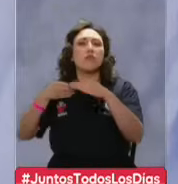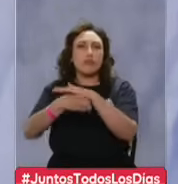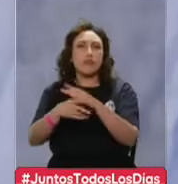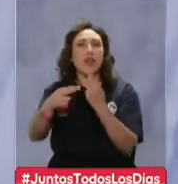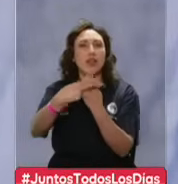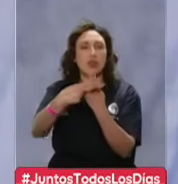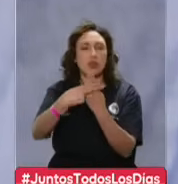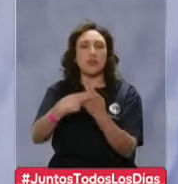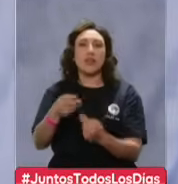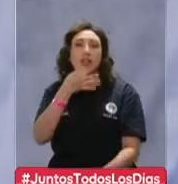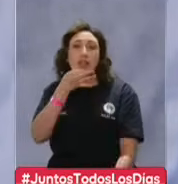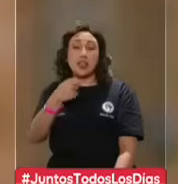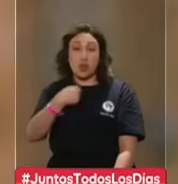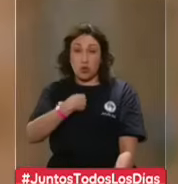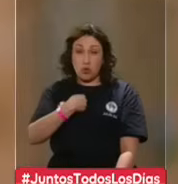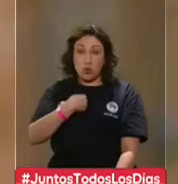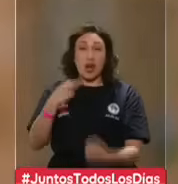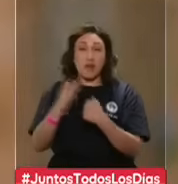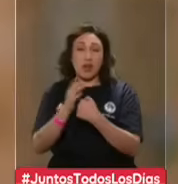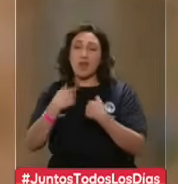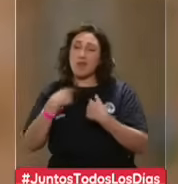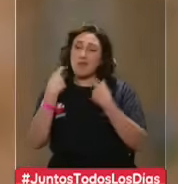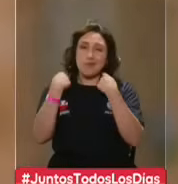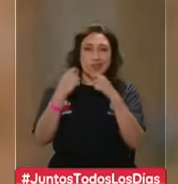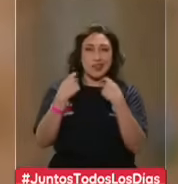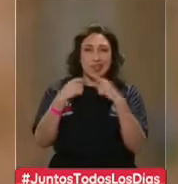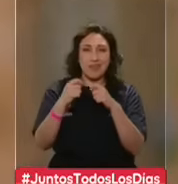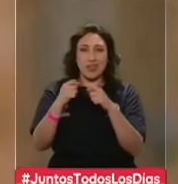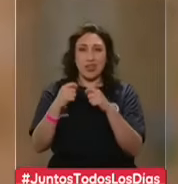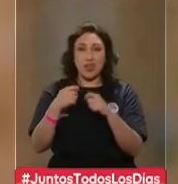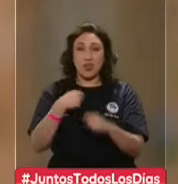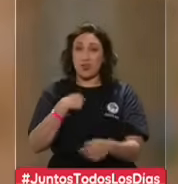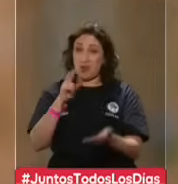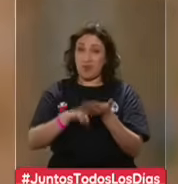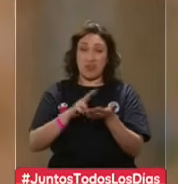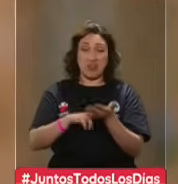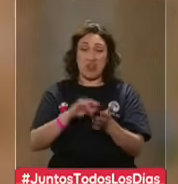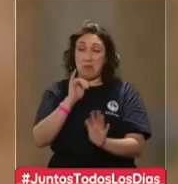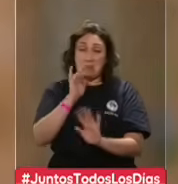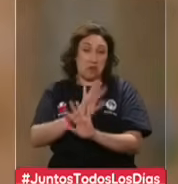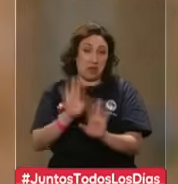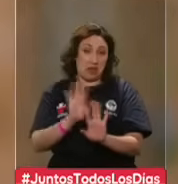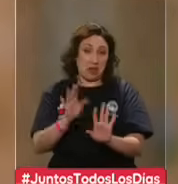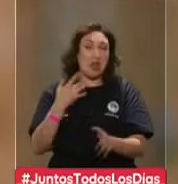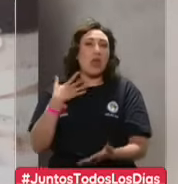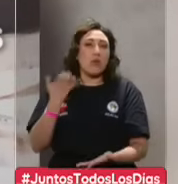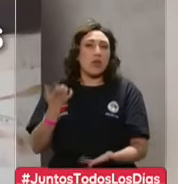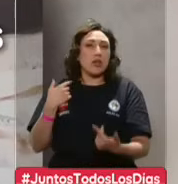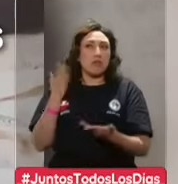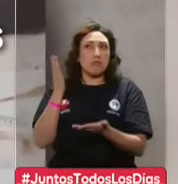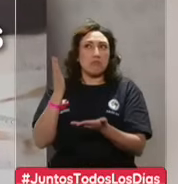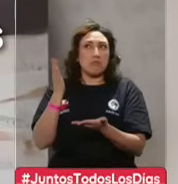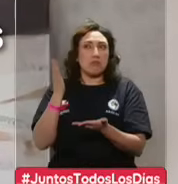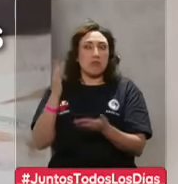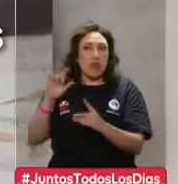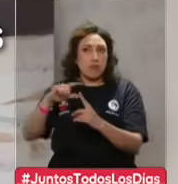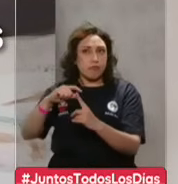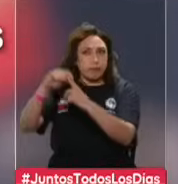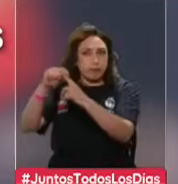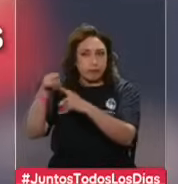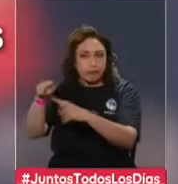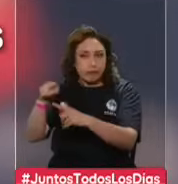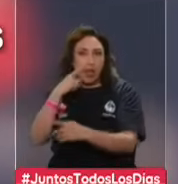Entonces yo al final era como que de verdad yo trataba de... Yo no tengo nada porque hay que estar como con él.